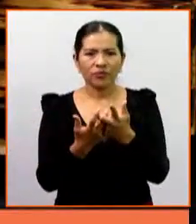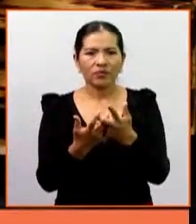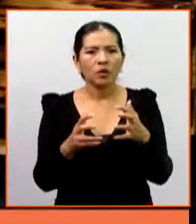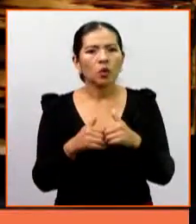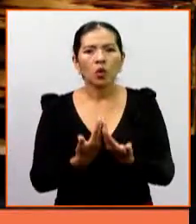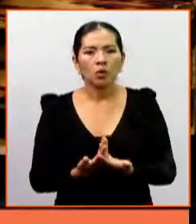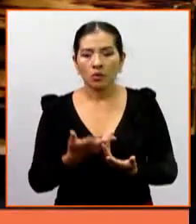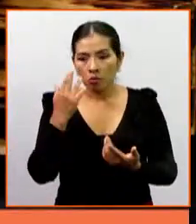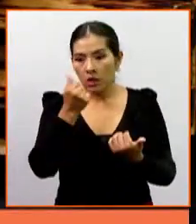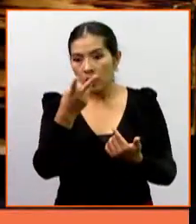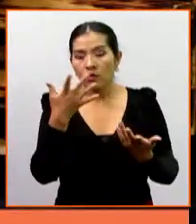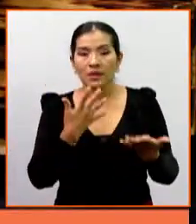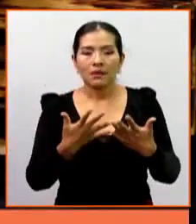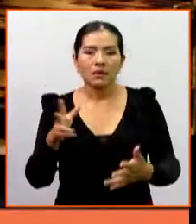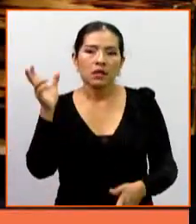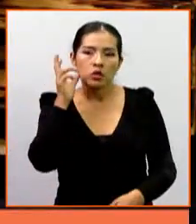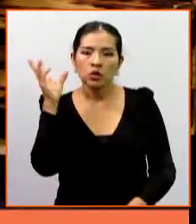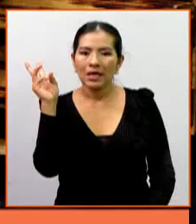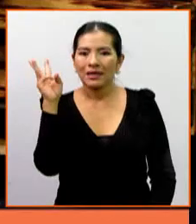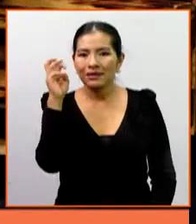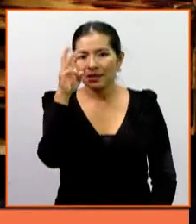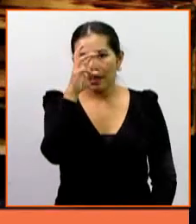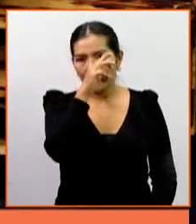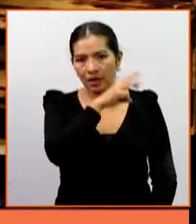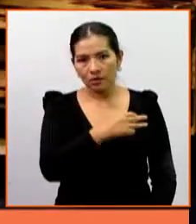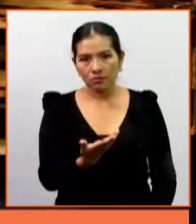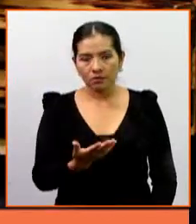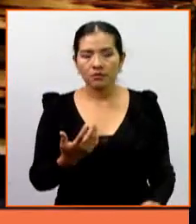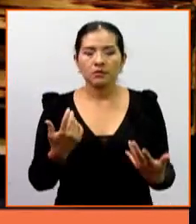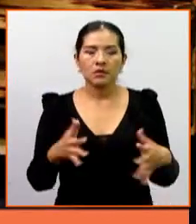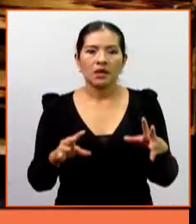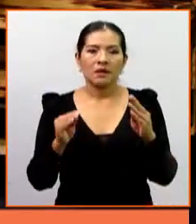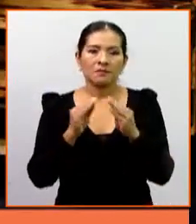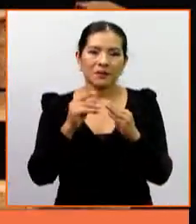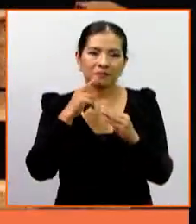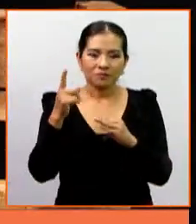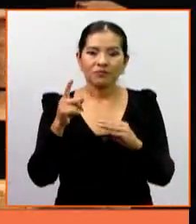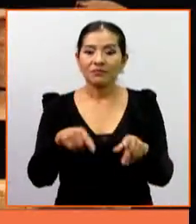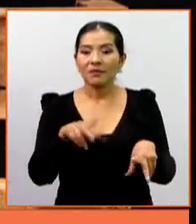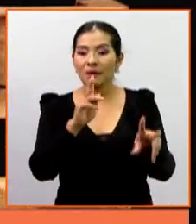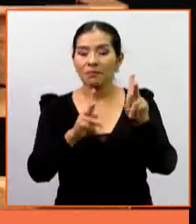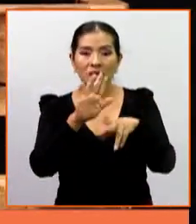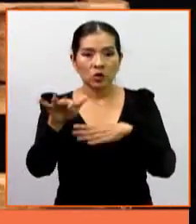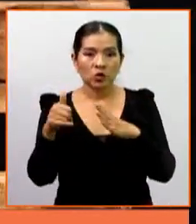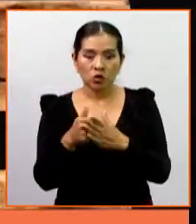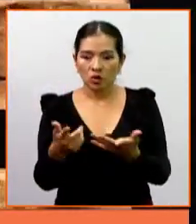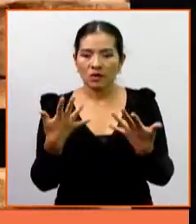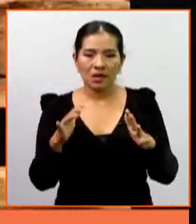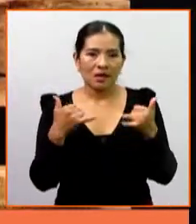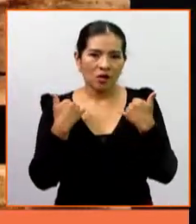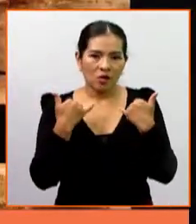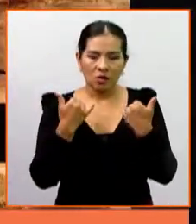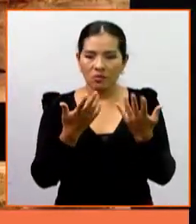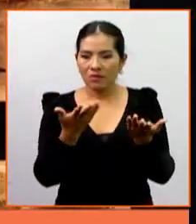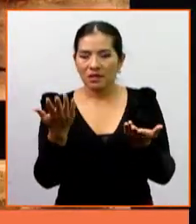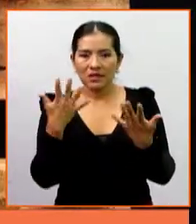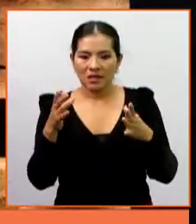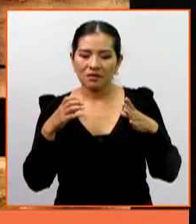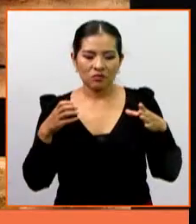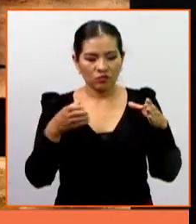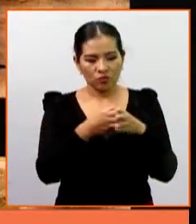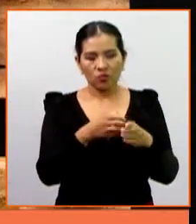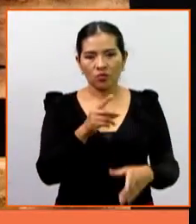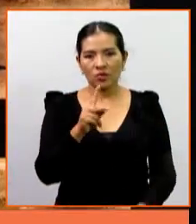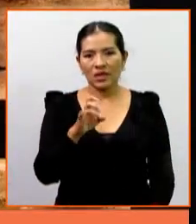como raro, ¿no? Sí, bueno, la verdad que, como te digo, con la gente de los chicos que son parte de Kaden,